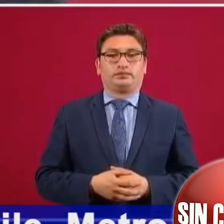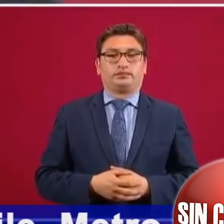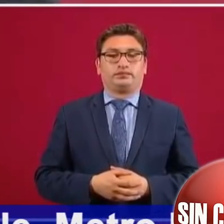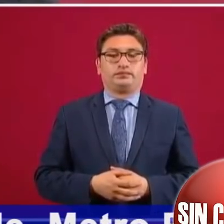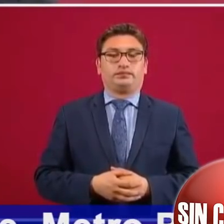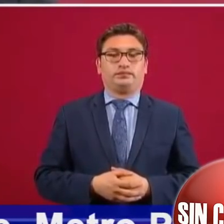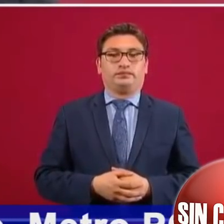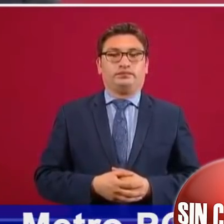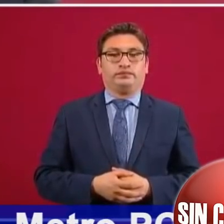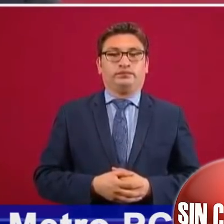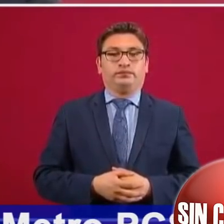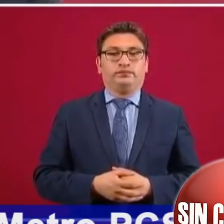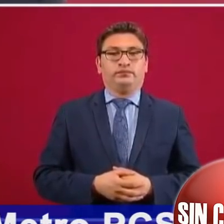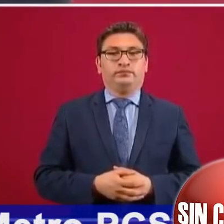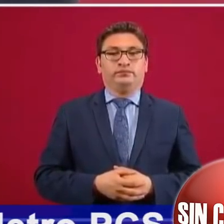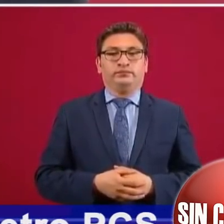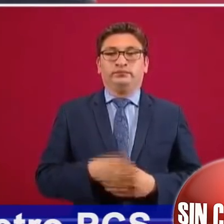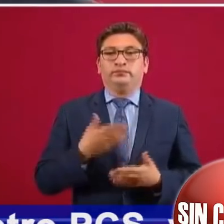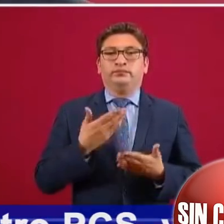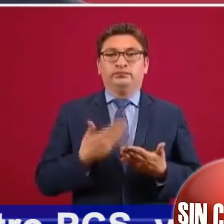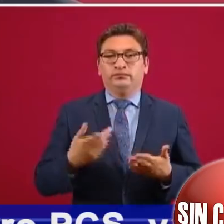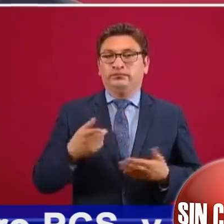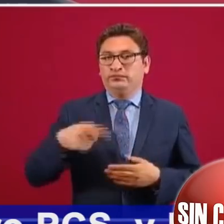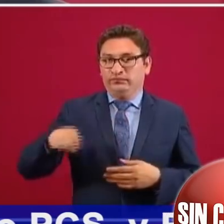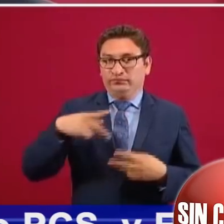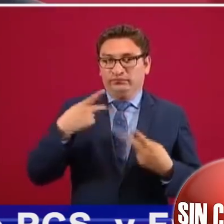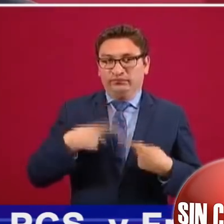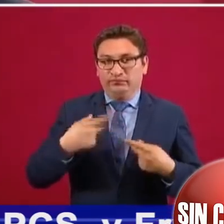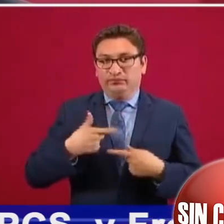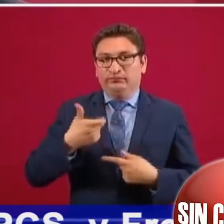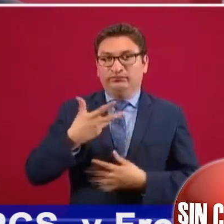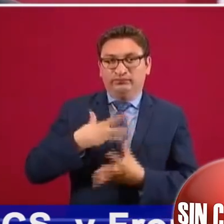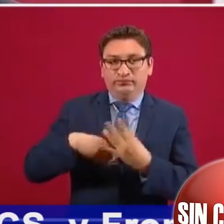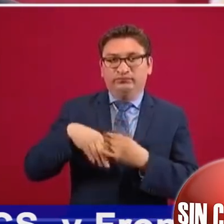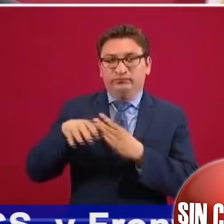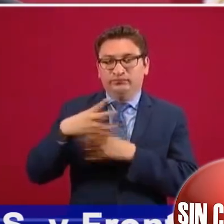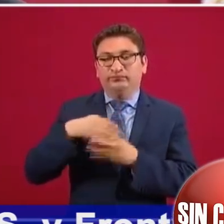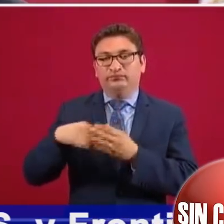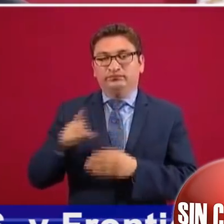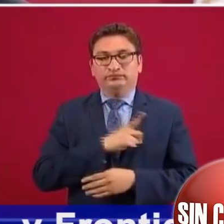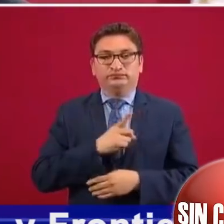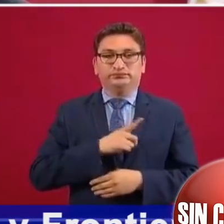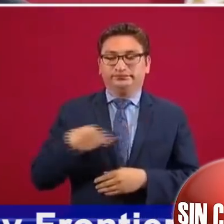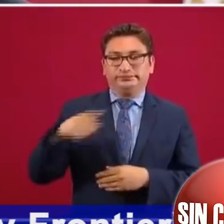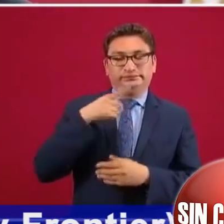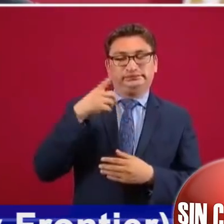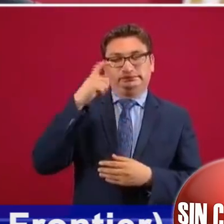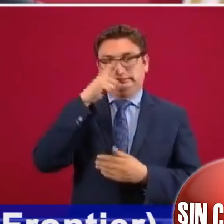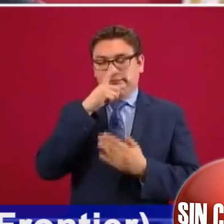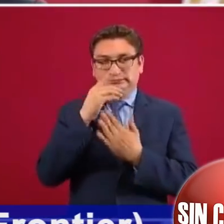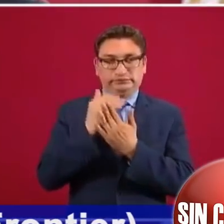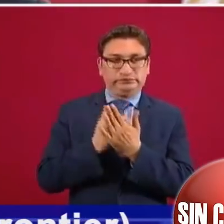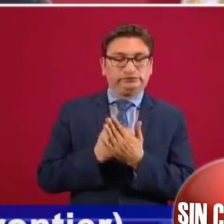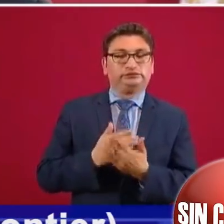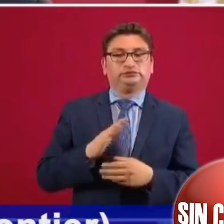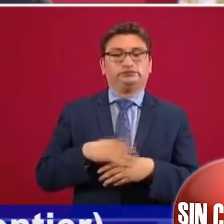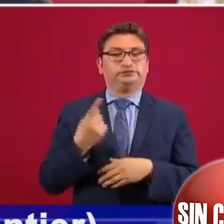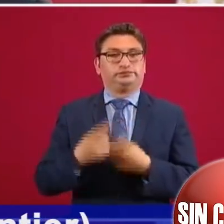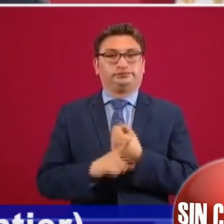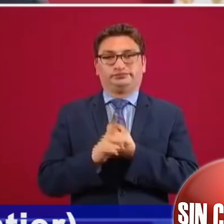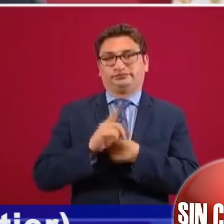quienes tienen más ingresos propios y están siendo afectados por el